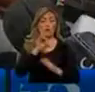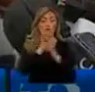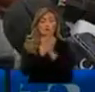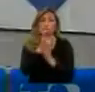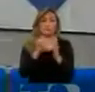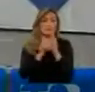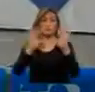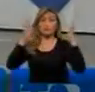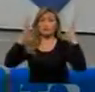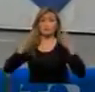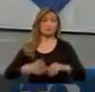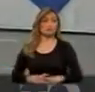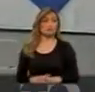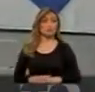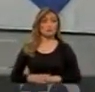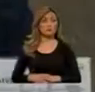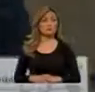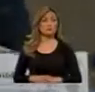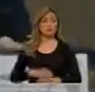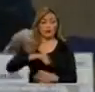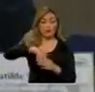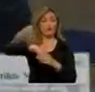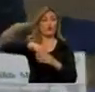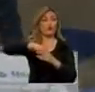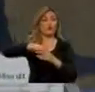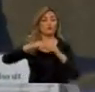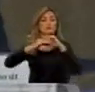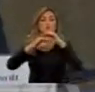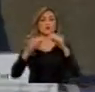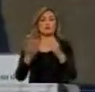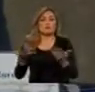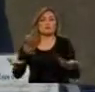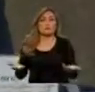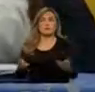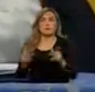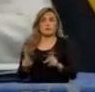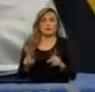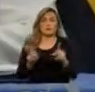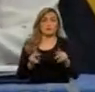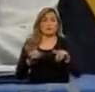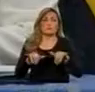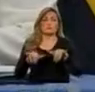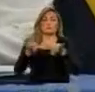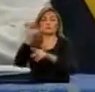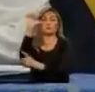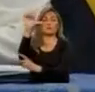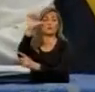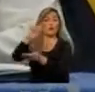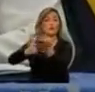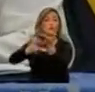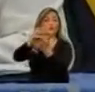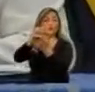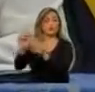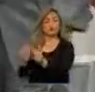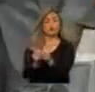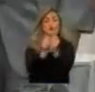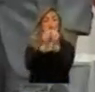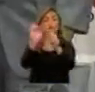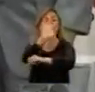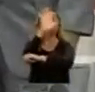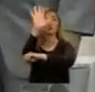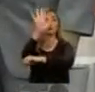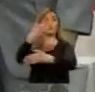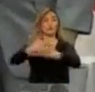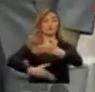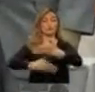ninguna denuncia. Mientras tanto, sin recursos, el CNE continúa con los preparativos. Este lunes firmó con la Unión Europea un documento de